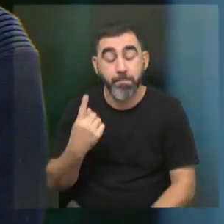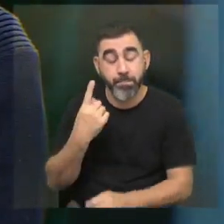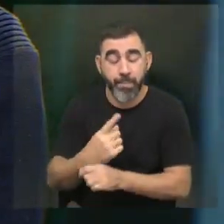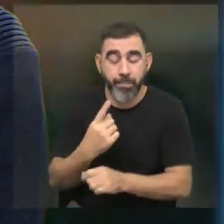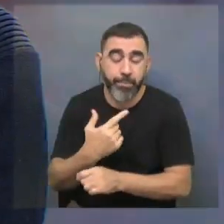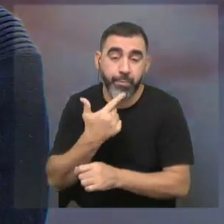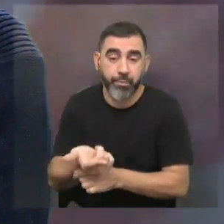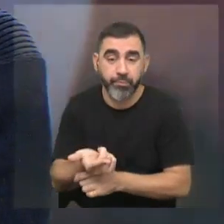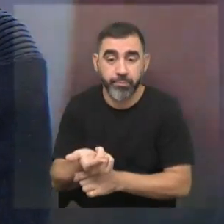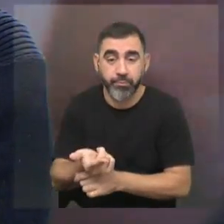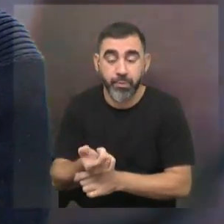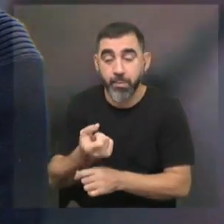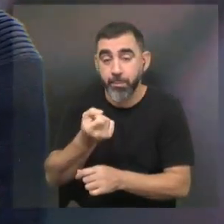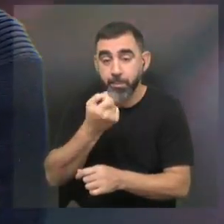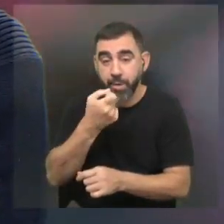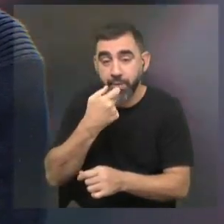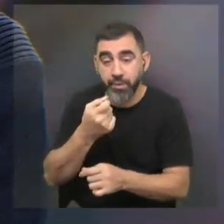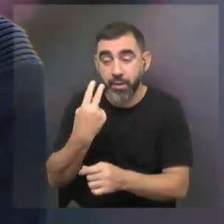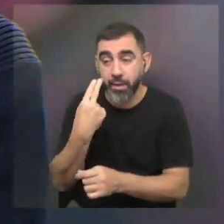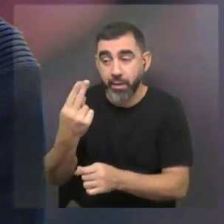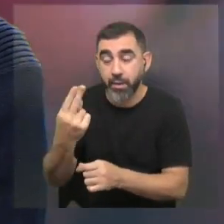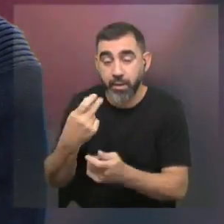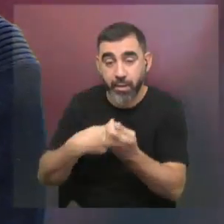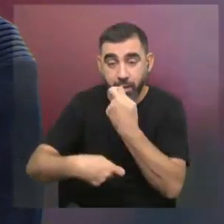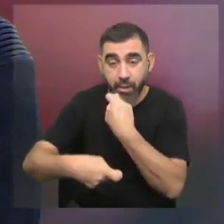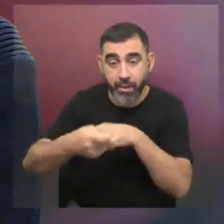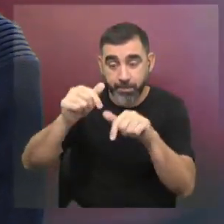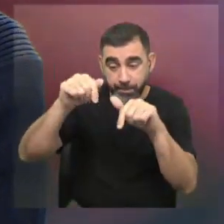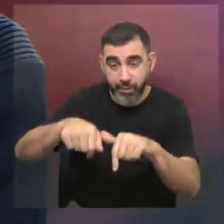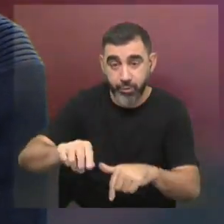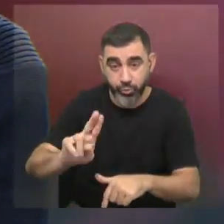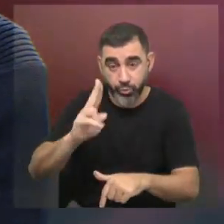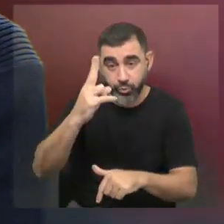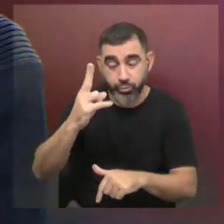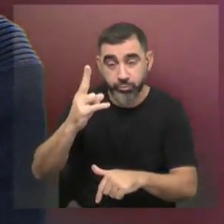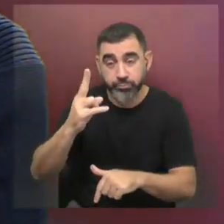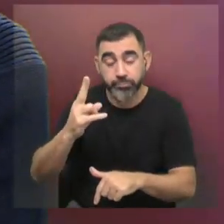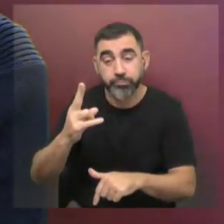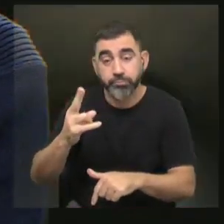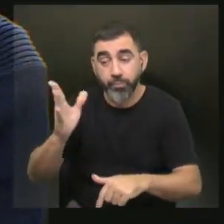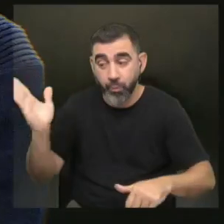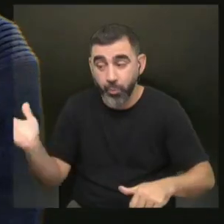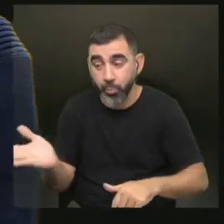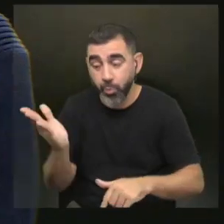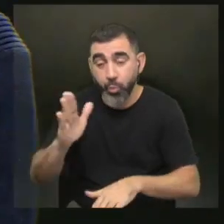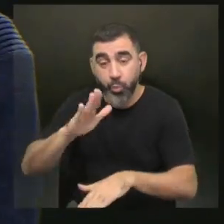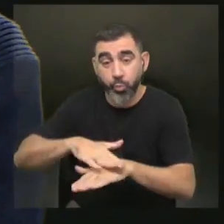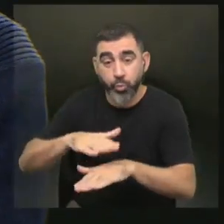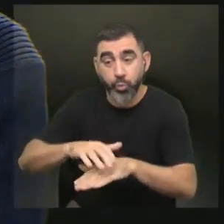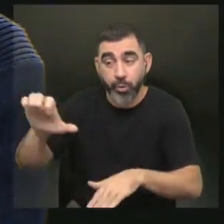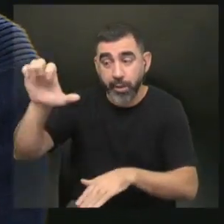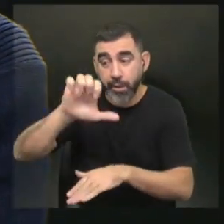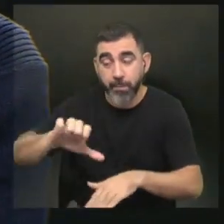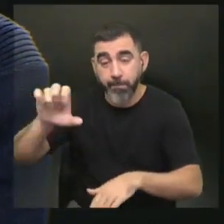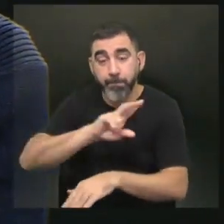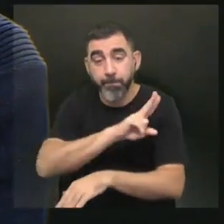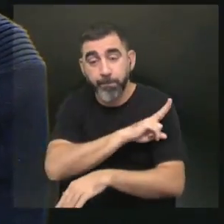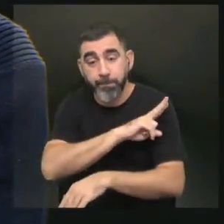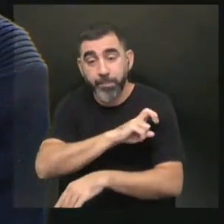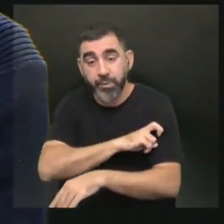tipos, unicelulares, filamentosas y coloniales. La que genera acá más problema en Uruguay son